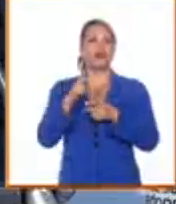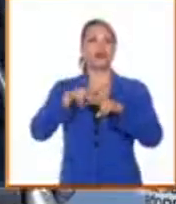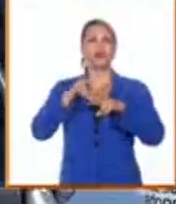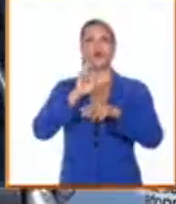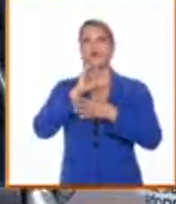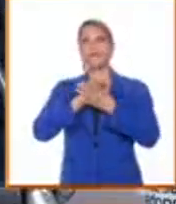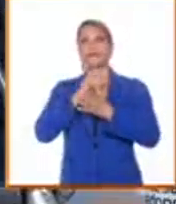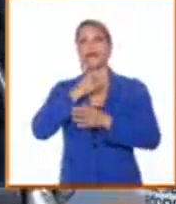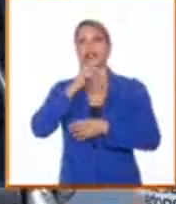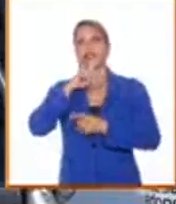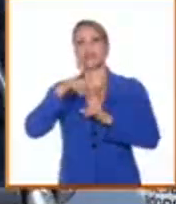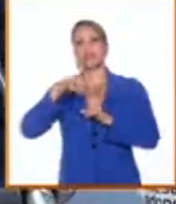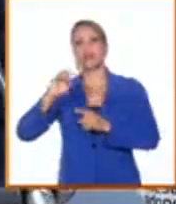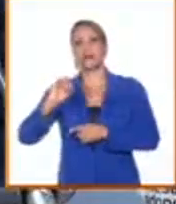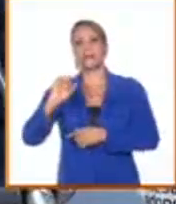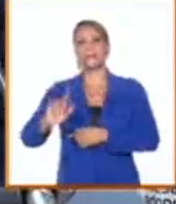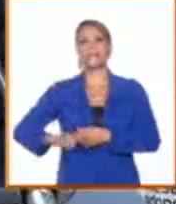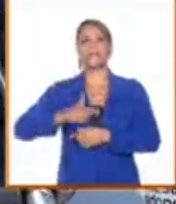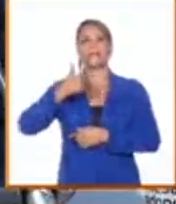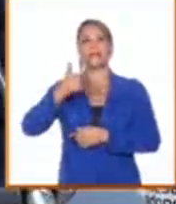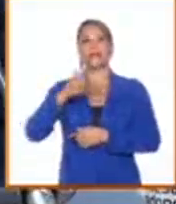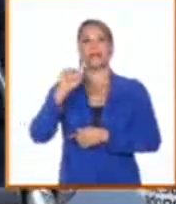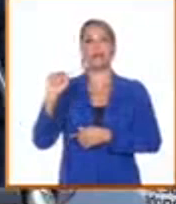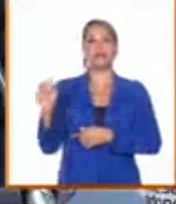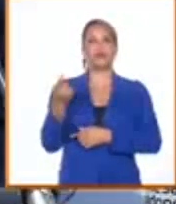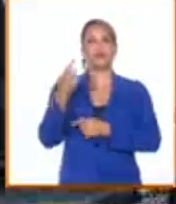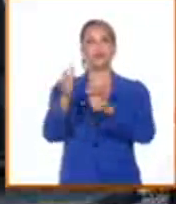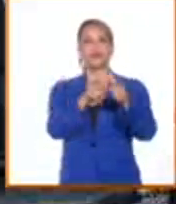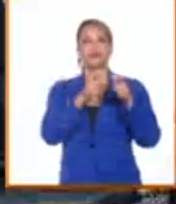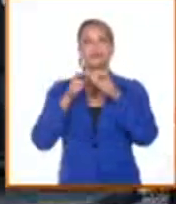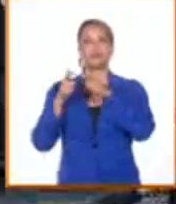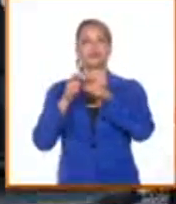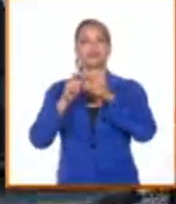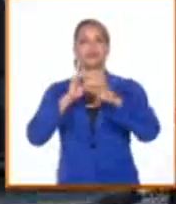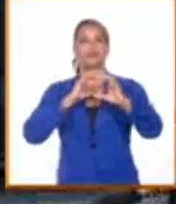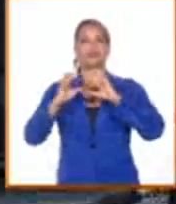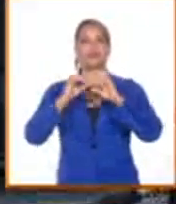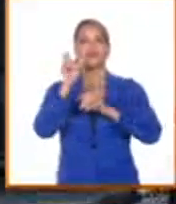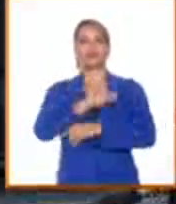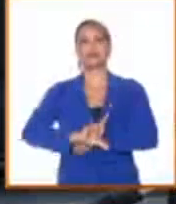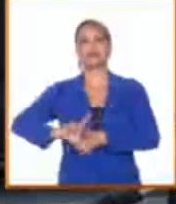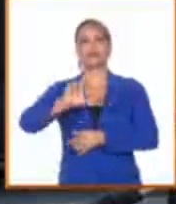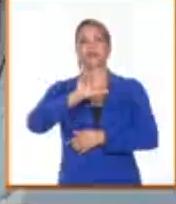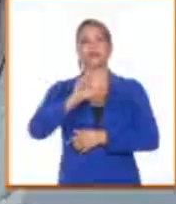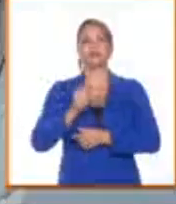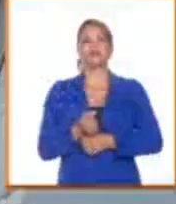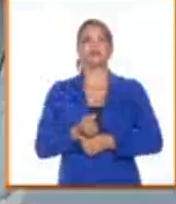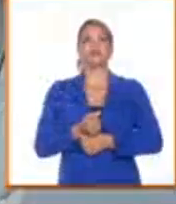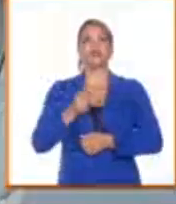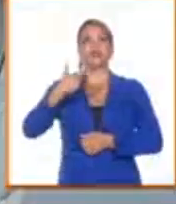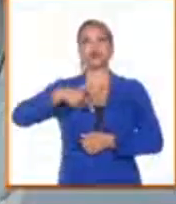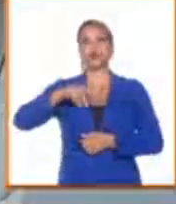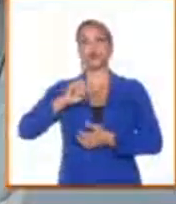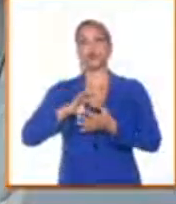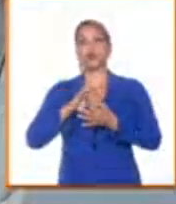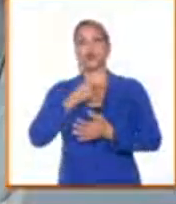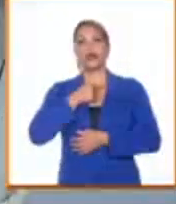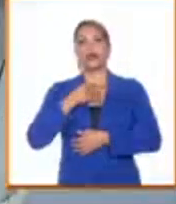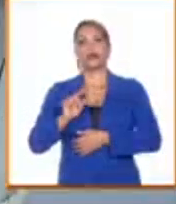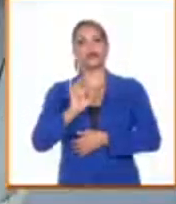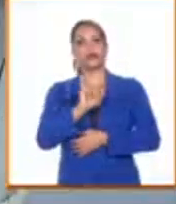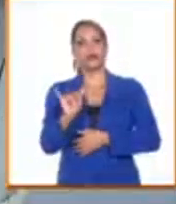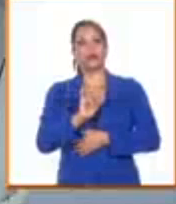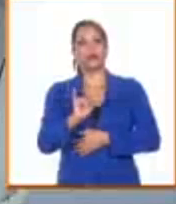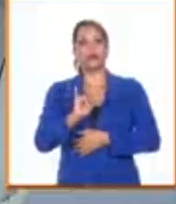Fabián Suárez, vicepresidente primero de la Asociación Cubana de Comunicadores Sociales. Jorge Legañoa Alonso, colega y